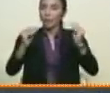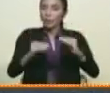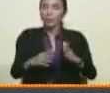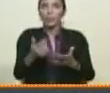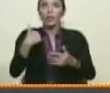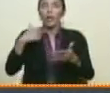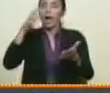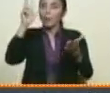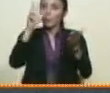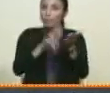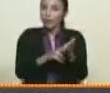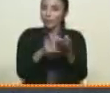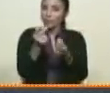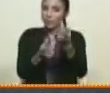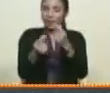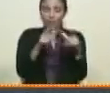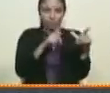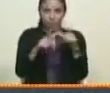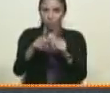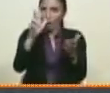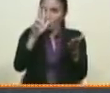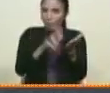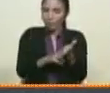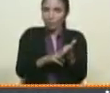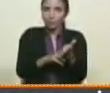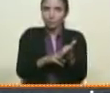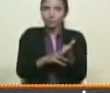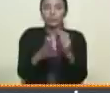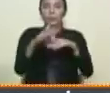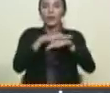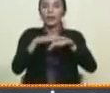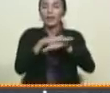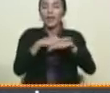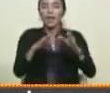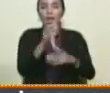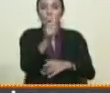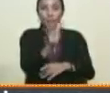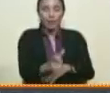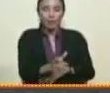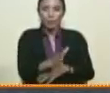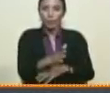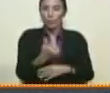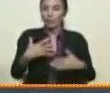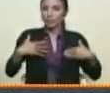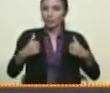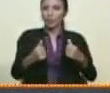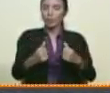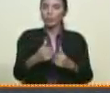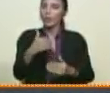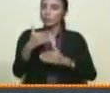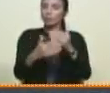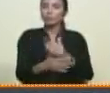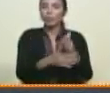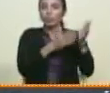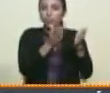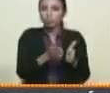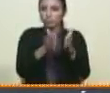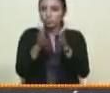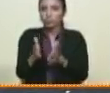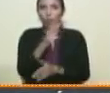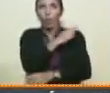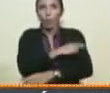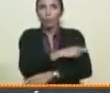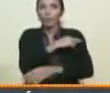aprobado los recursos para que el ministro lo anuncie para culminar la etapa 3 y 4 de este